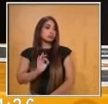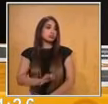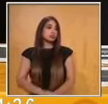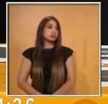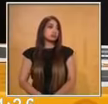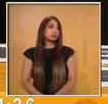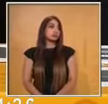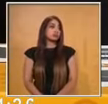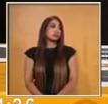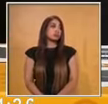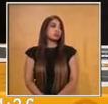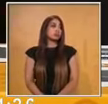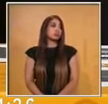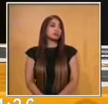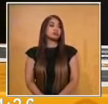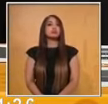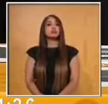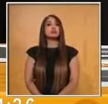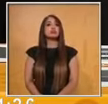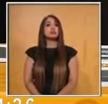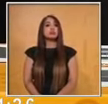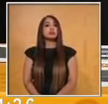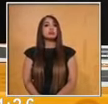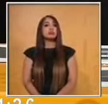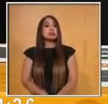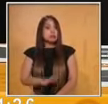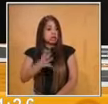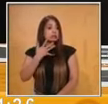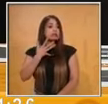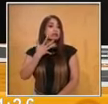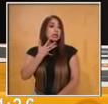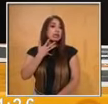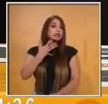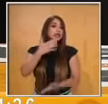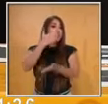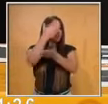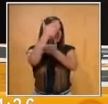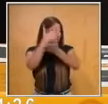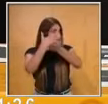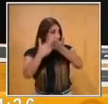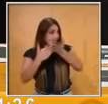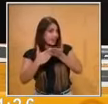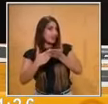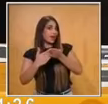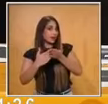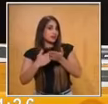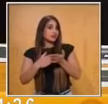¡Wow! Si observas ahí, ya estamos cubriendo la mitad del medio.